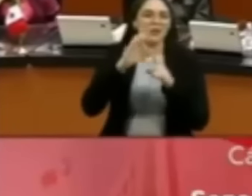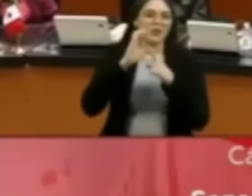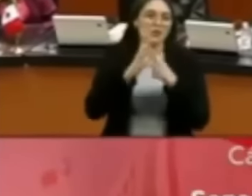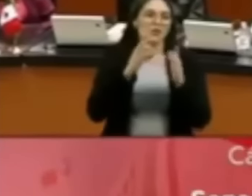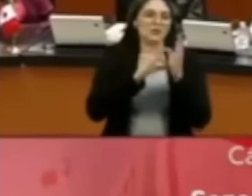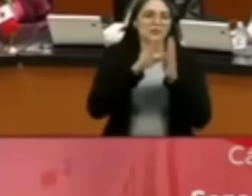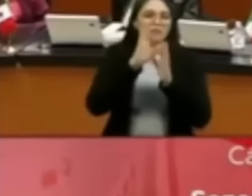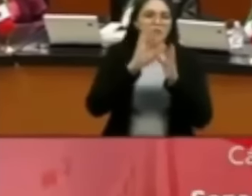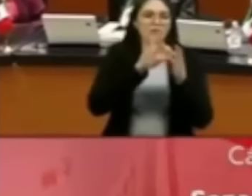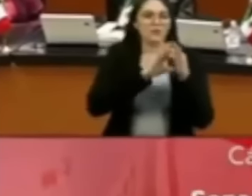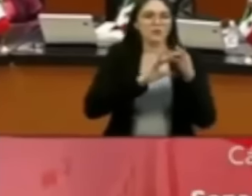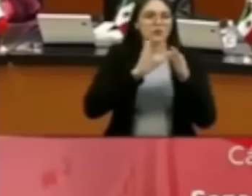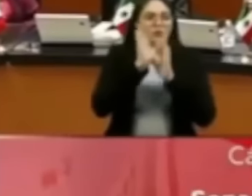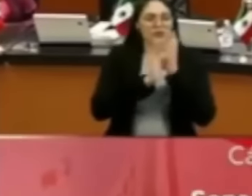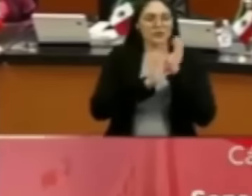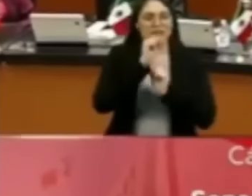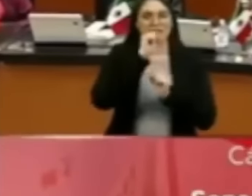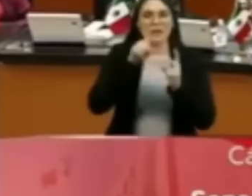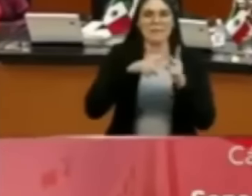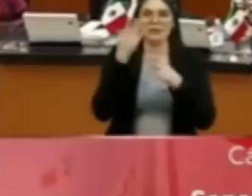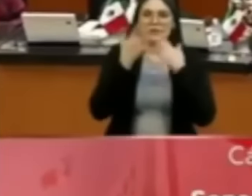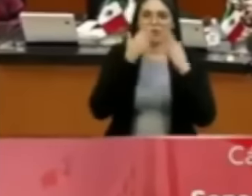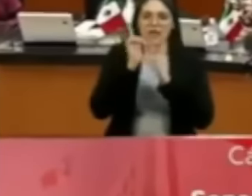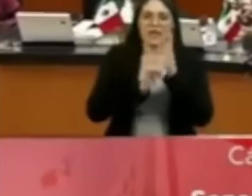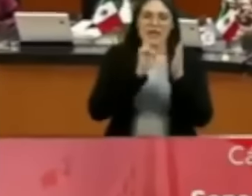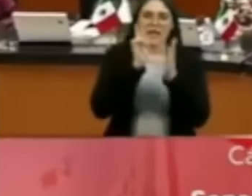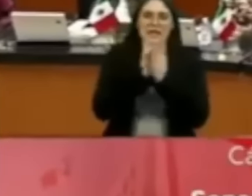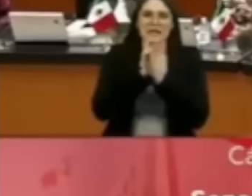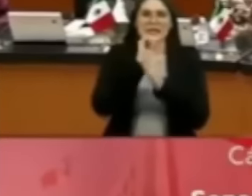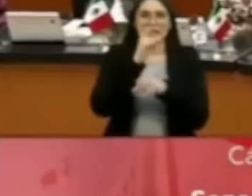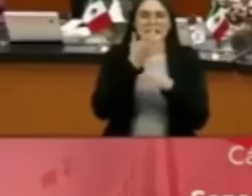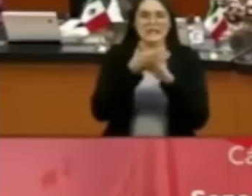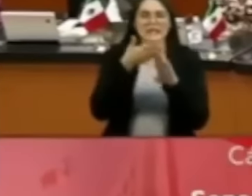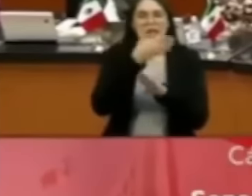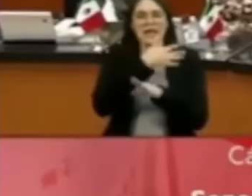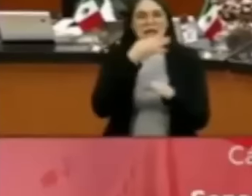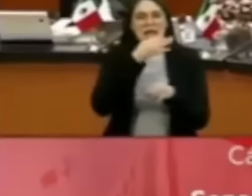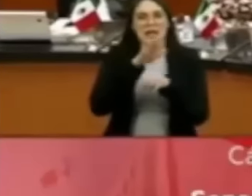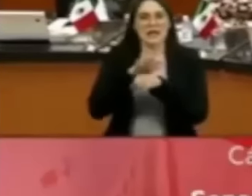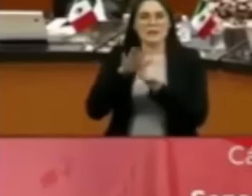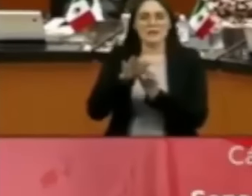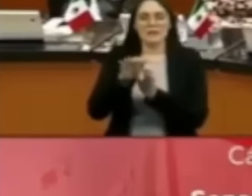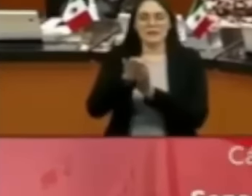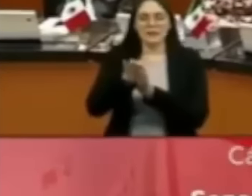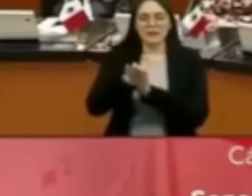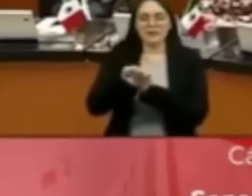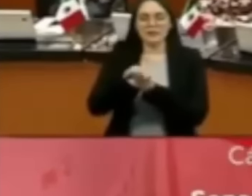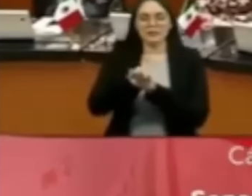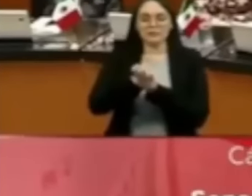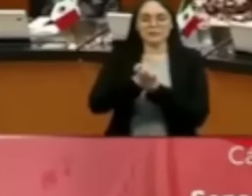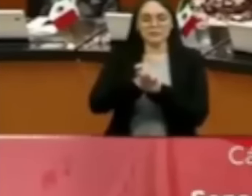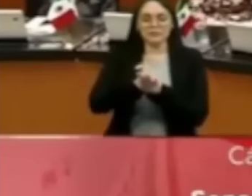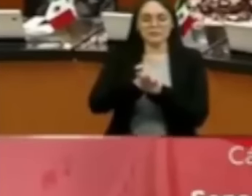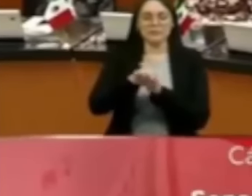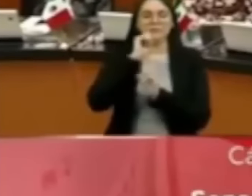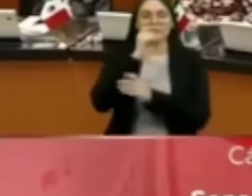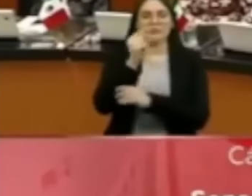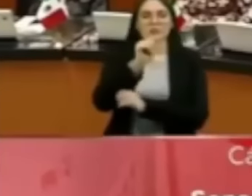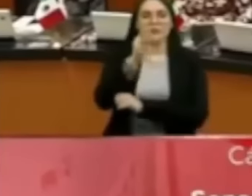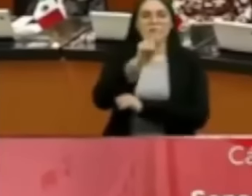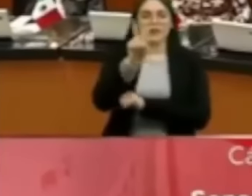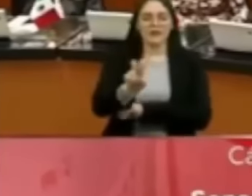Puntos Constitucionales y de Estudios Legislativos la minuta con proyecto de decreto, el dictamen que tiene que